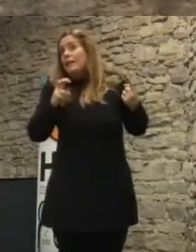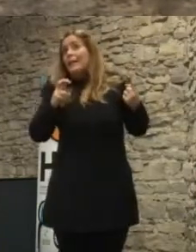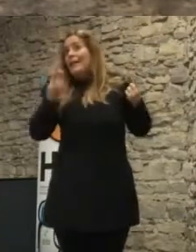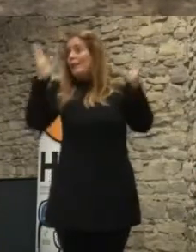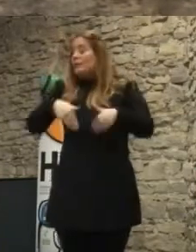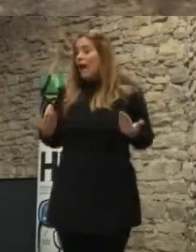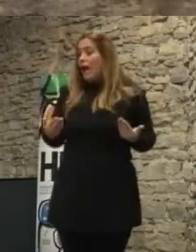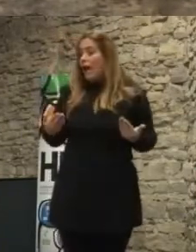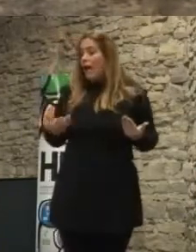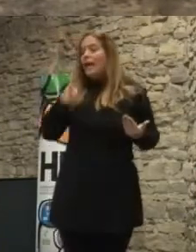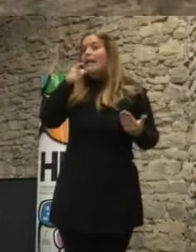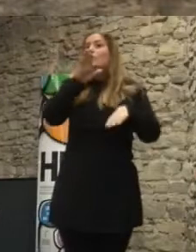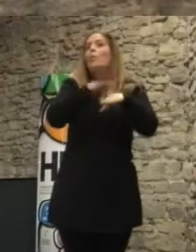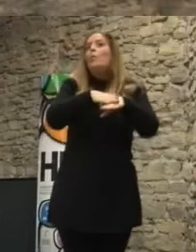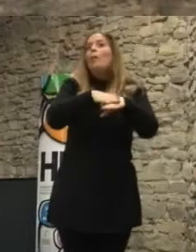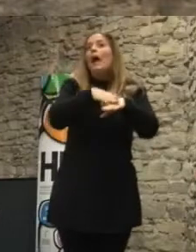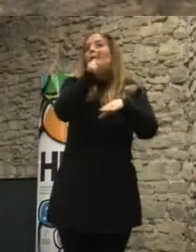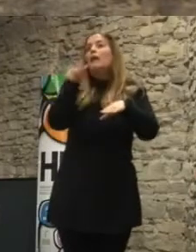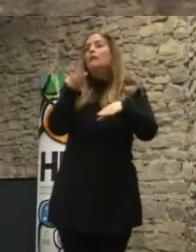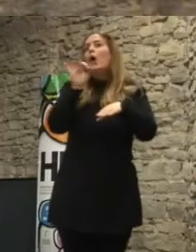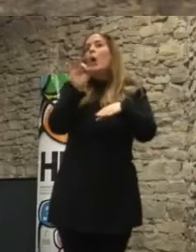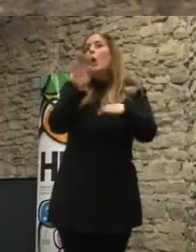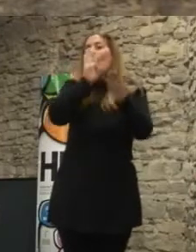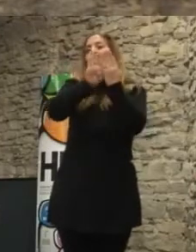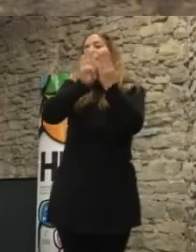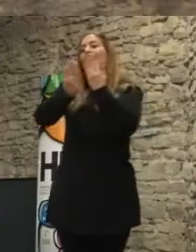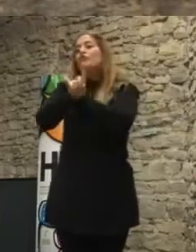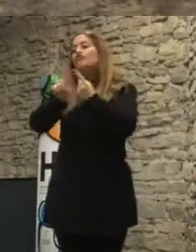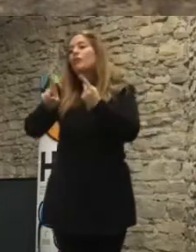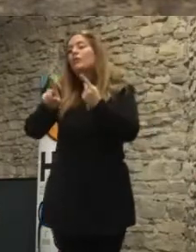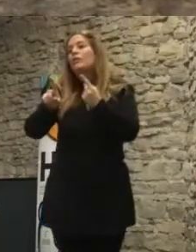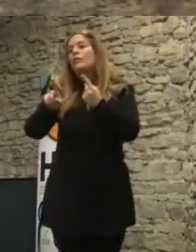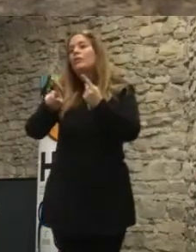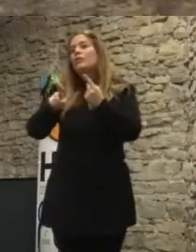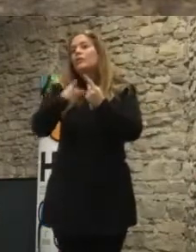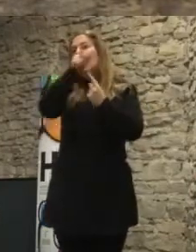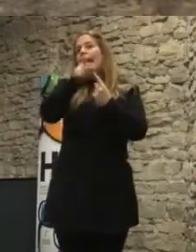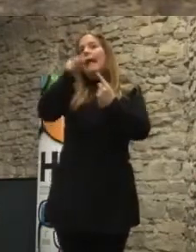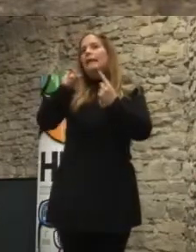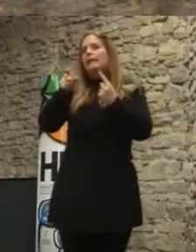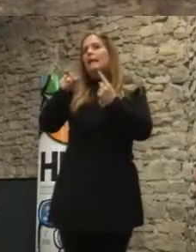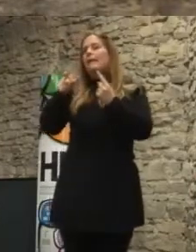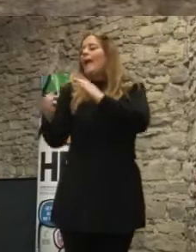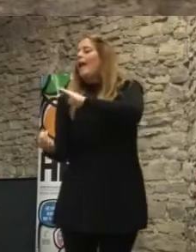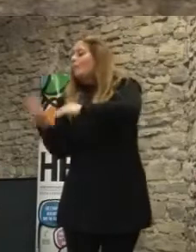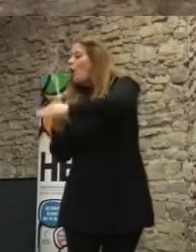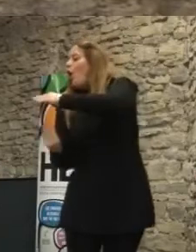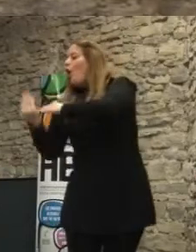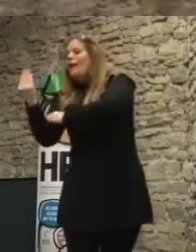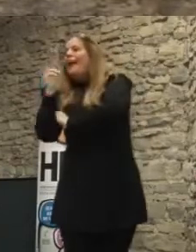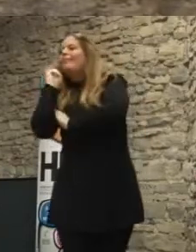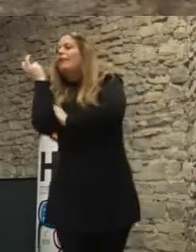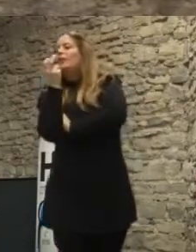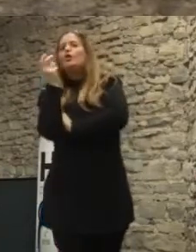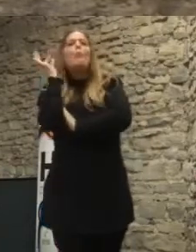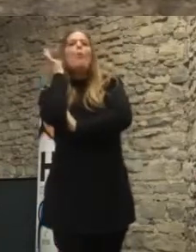los vecinos, eso es pues la gente de origen diverso, las mujeres